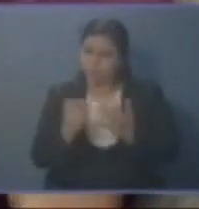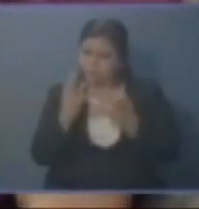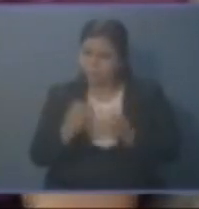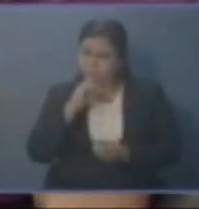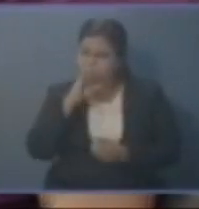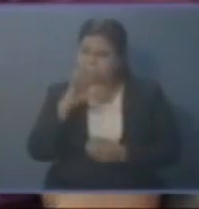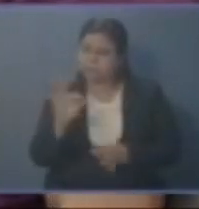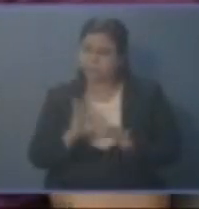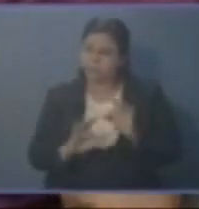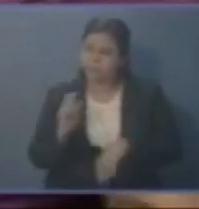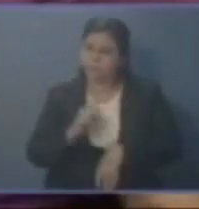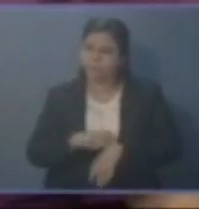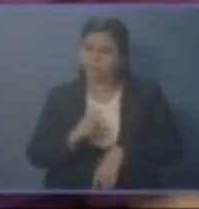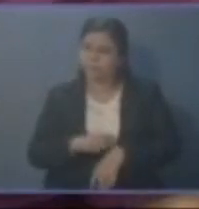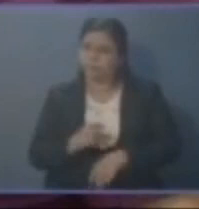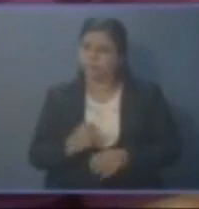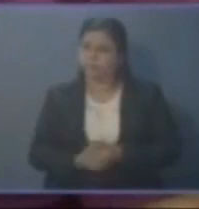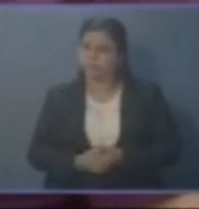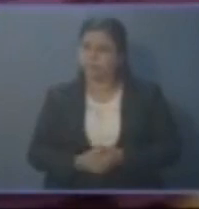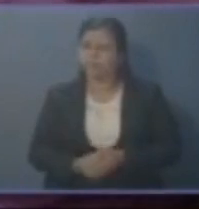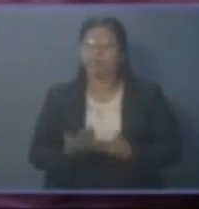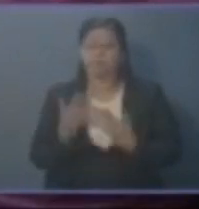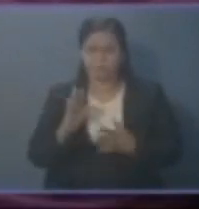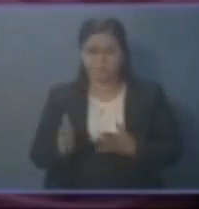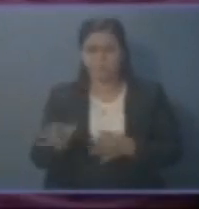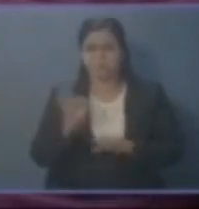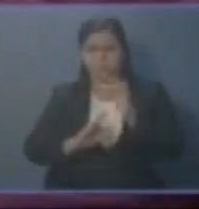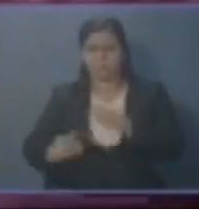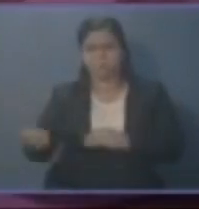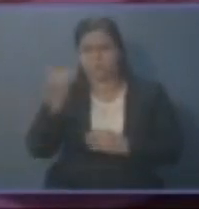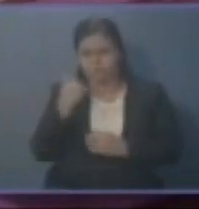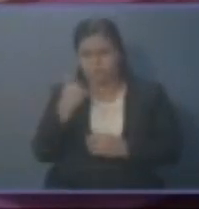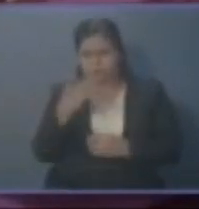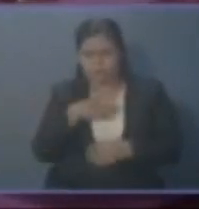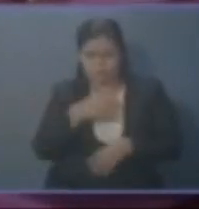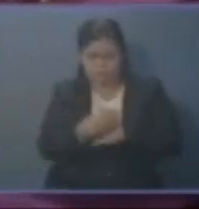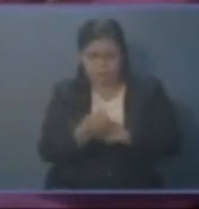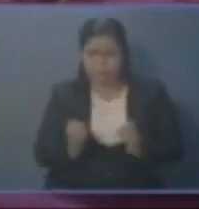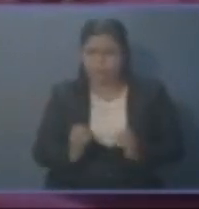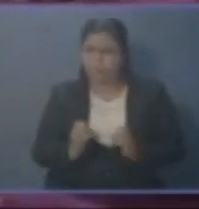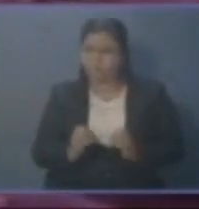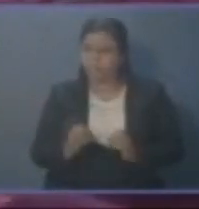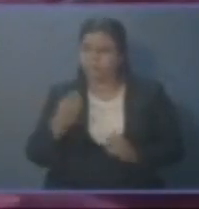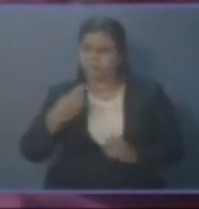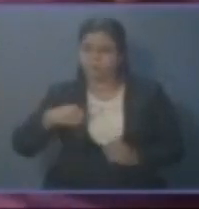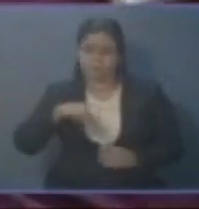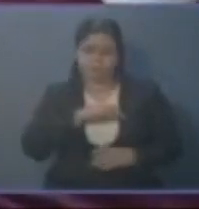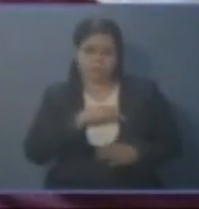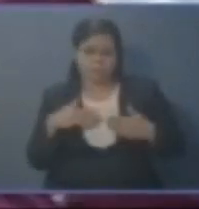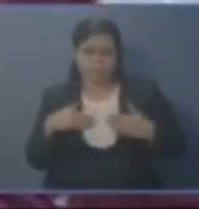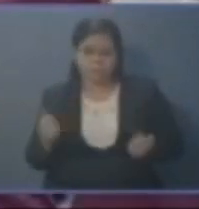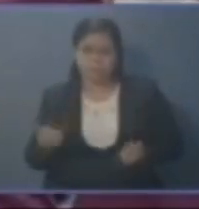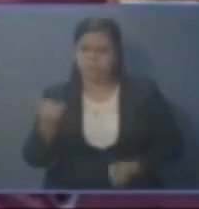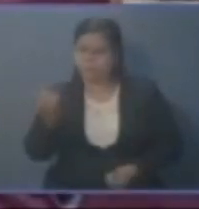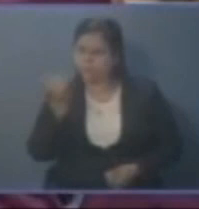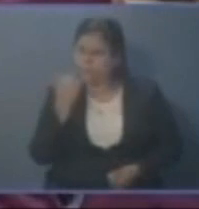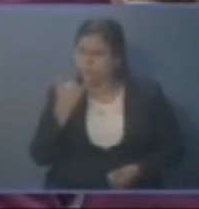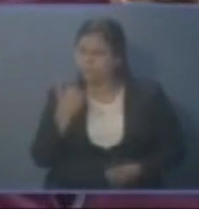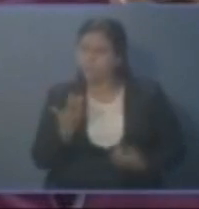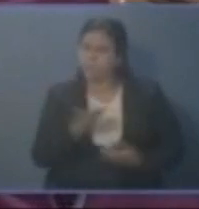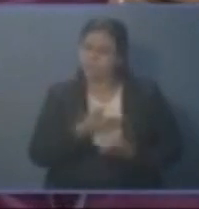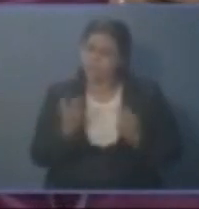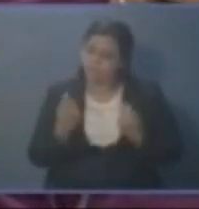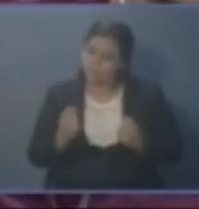algunos momentos en que nos han llamado al despacho del ministro de Salud Pública y que